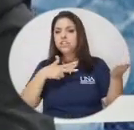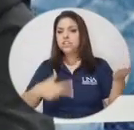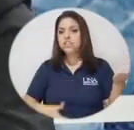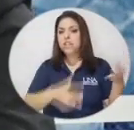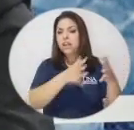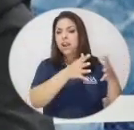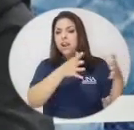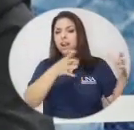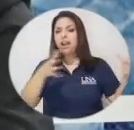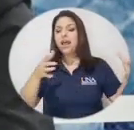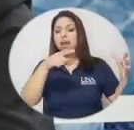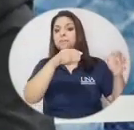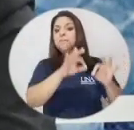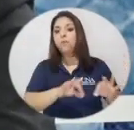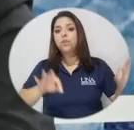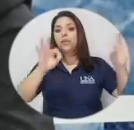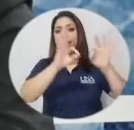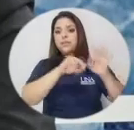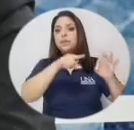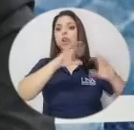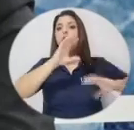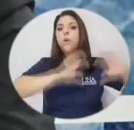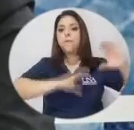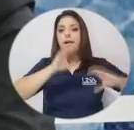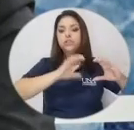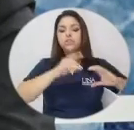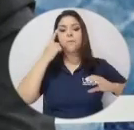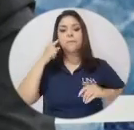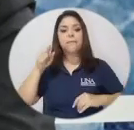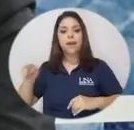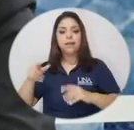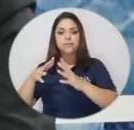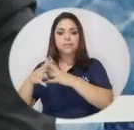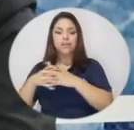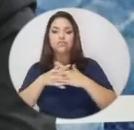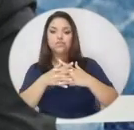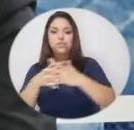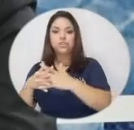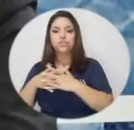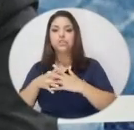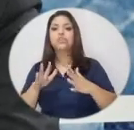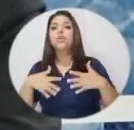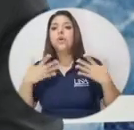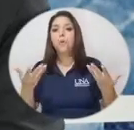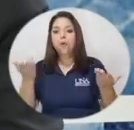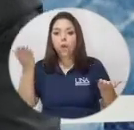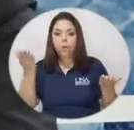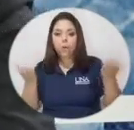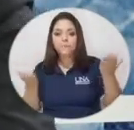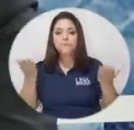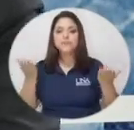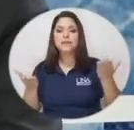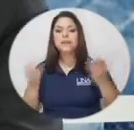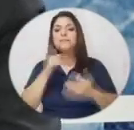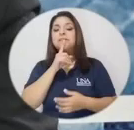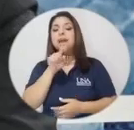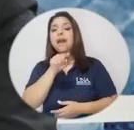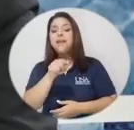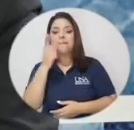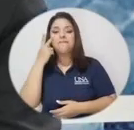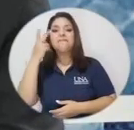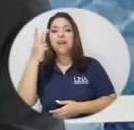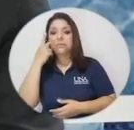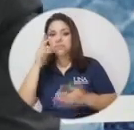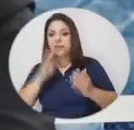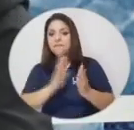con la importancia que China tiene para el comercio de los Estados Unidos. Y ahí podemos ver diversas áreas